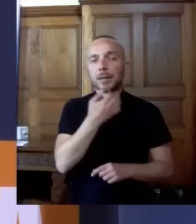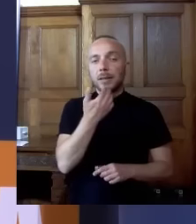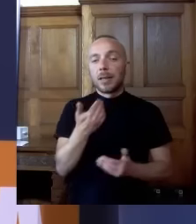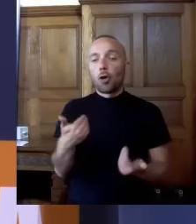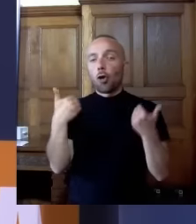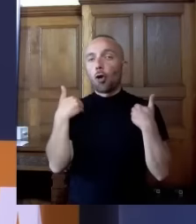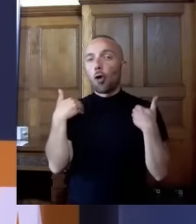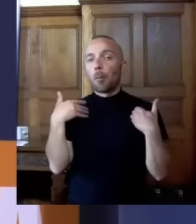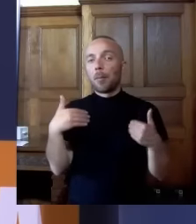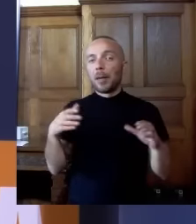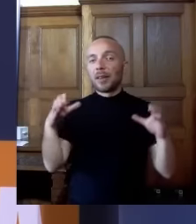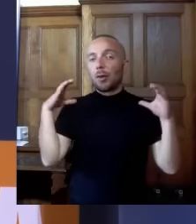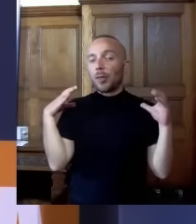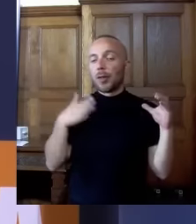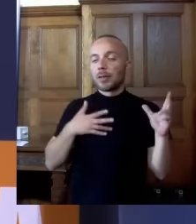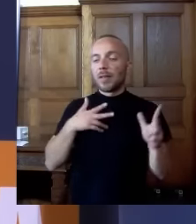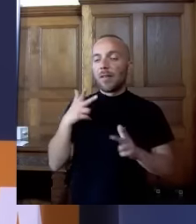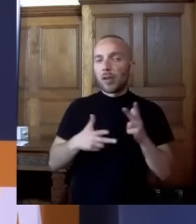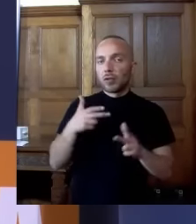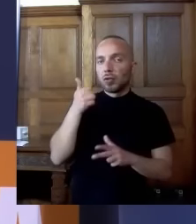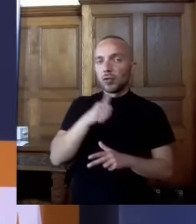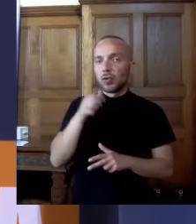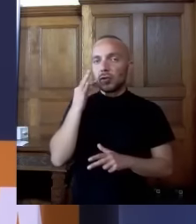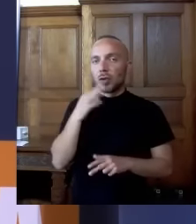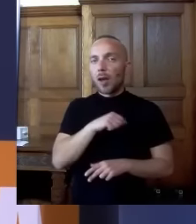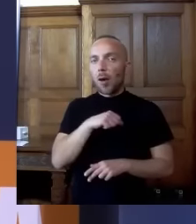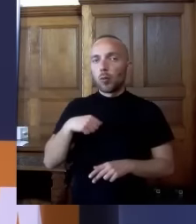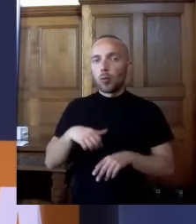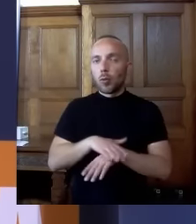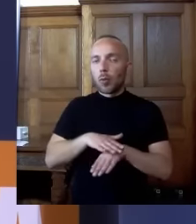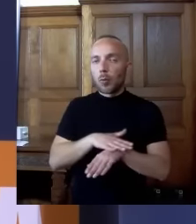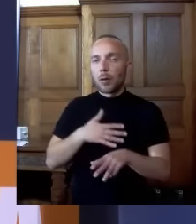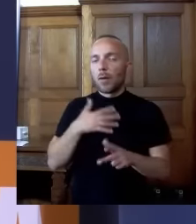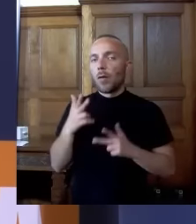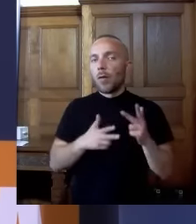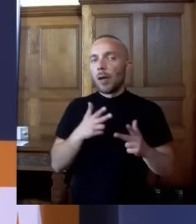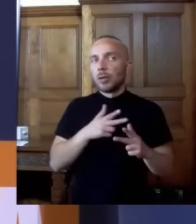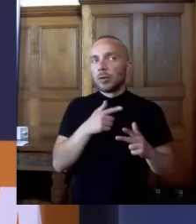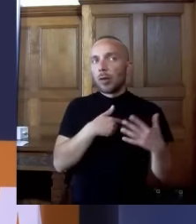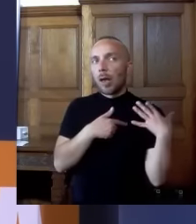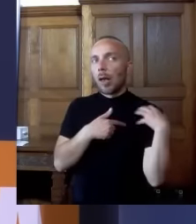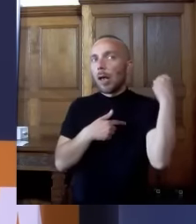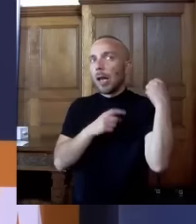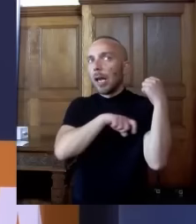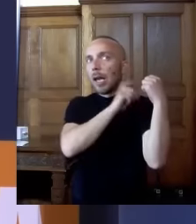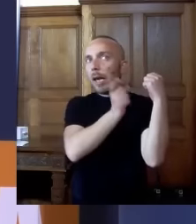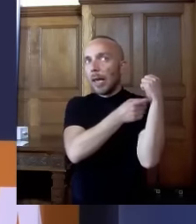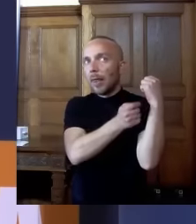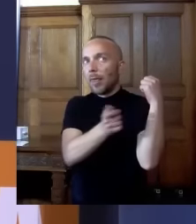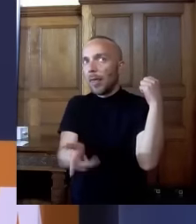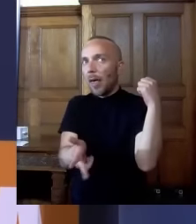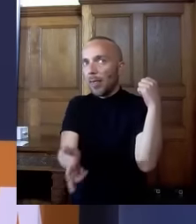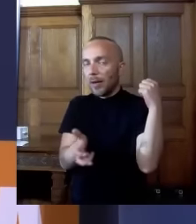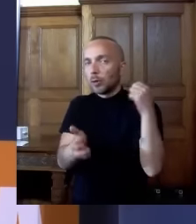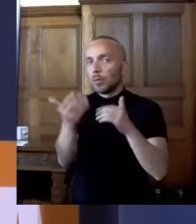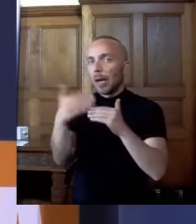competencias de los vascos y las vascas del autogobierno Vasco no son las leyes que garantizan derechos y que permiten limitar el